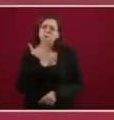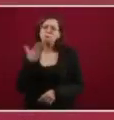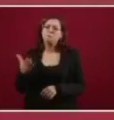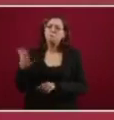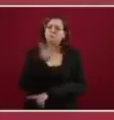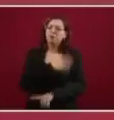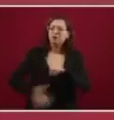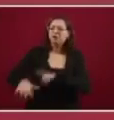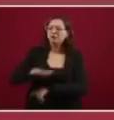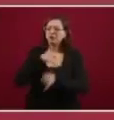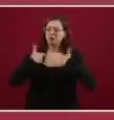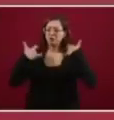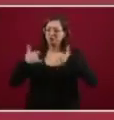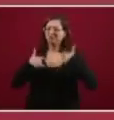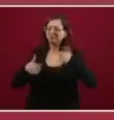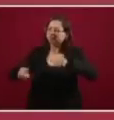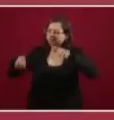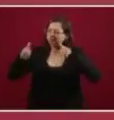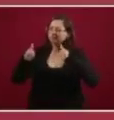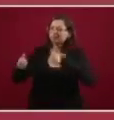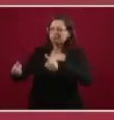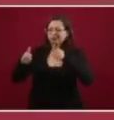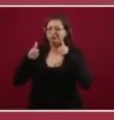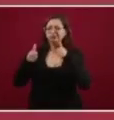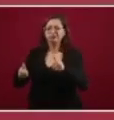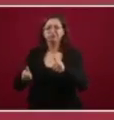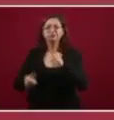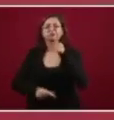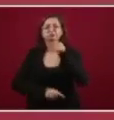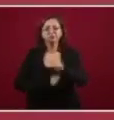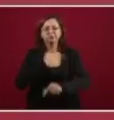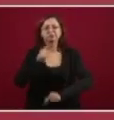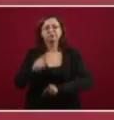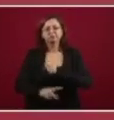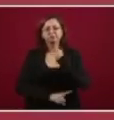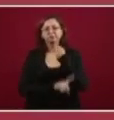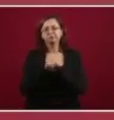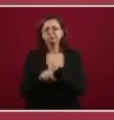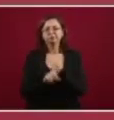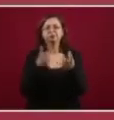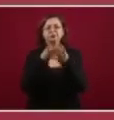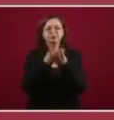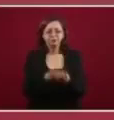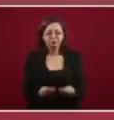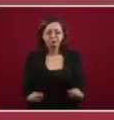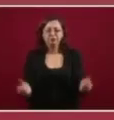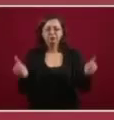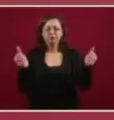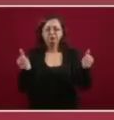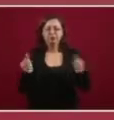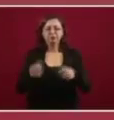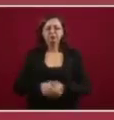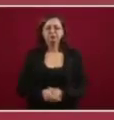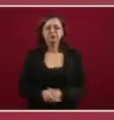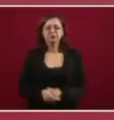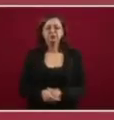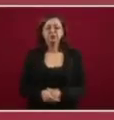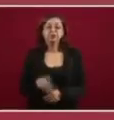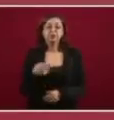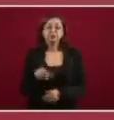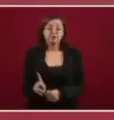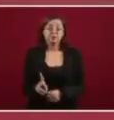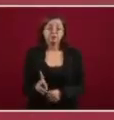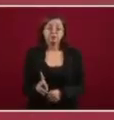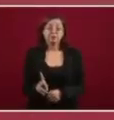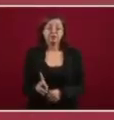mucha atención a los jóvenes. Y vamos a ir resolviendo. Nada más que